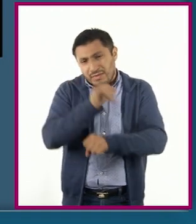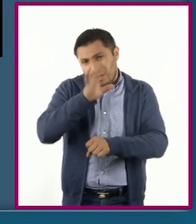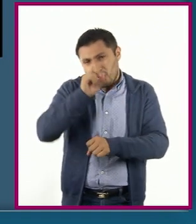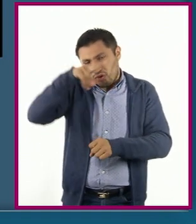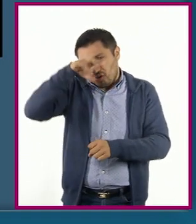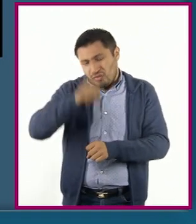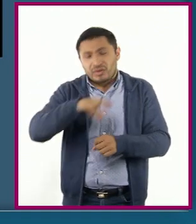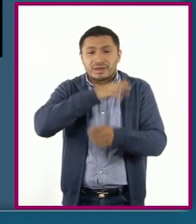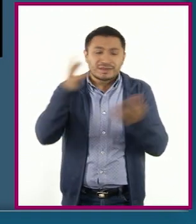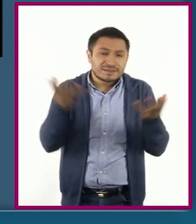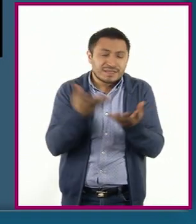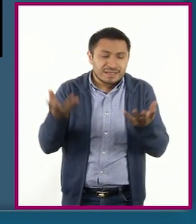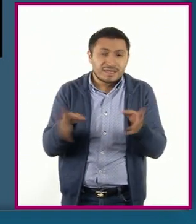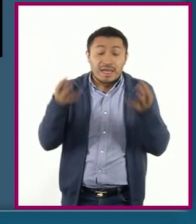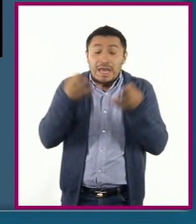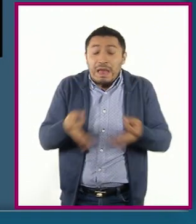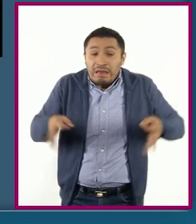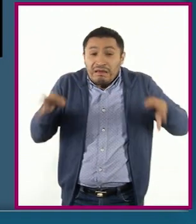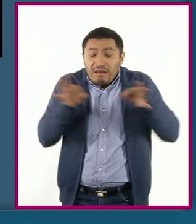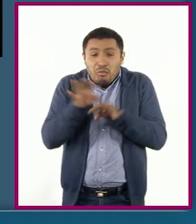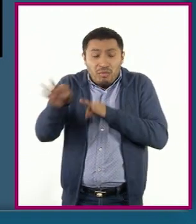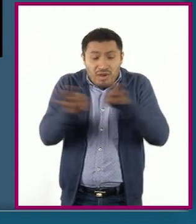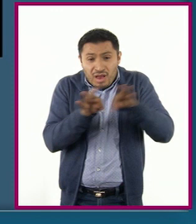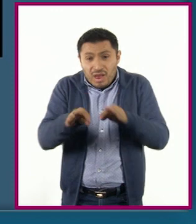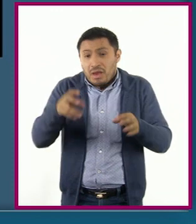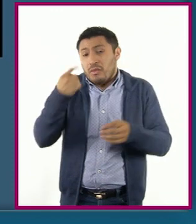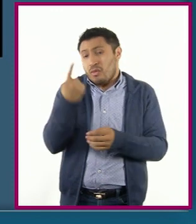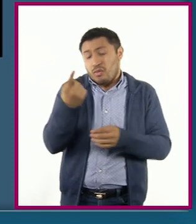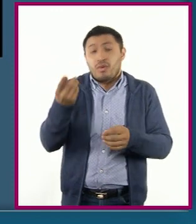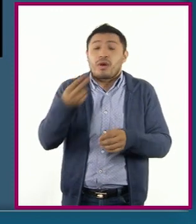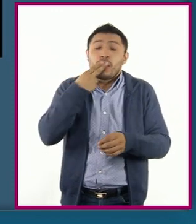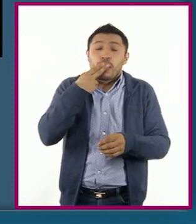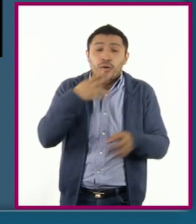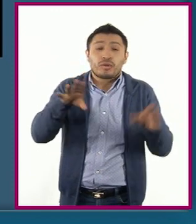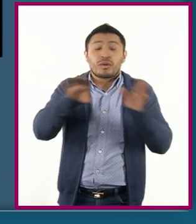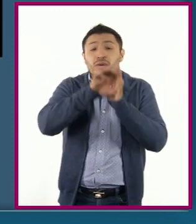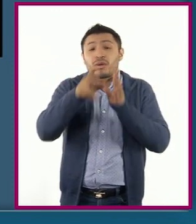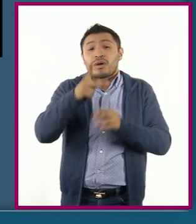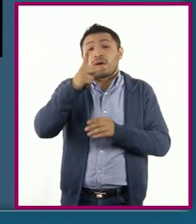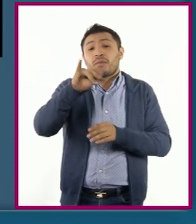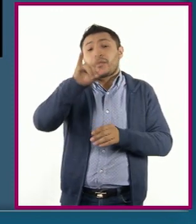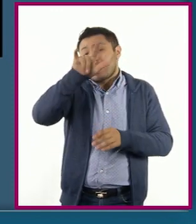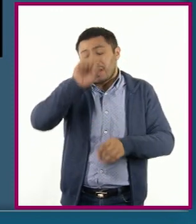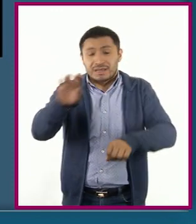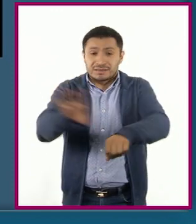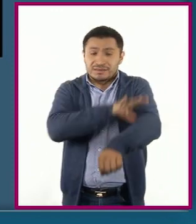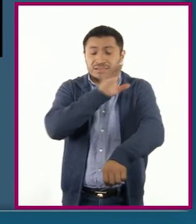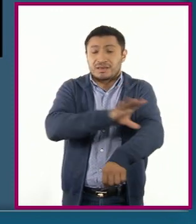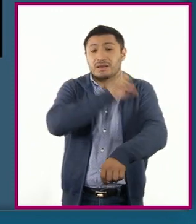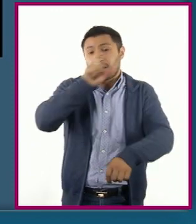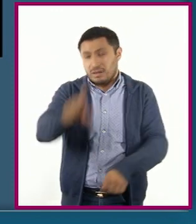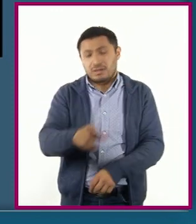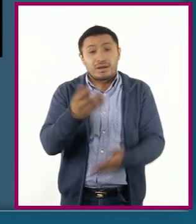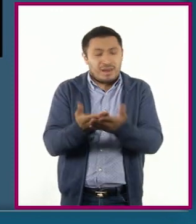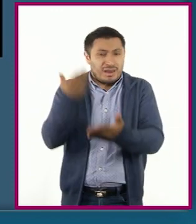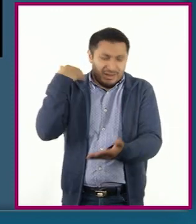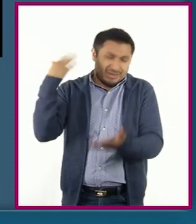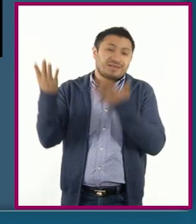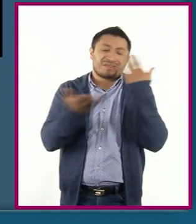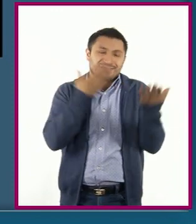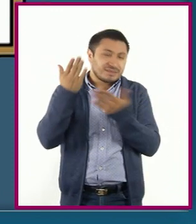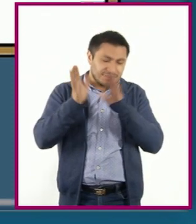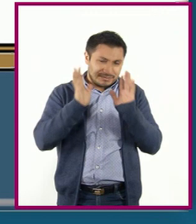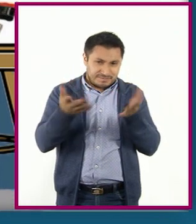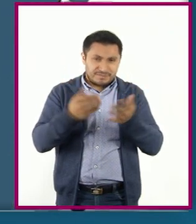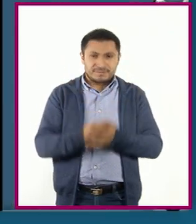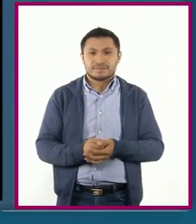su símbolo. El níquel comienza con N, por lo que se utiliza la segunda letra para formar el símbolo, N